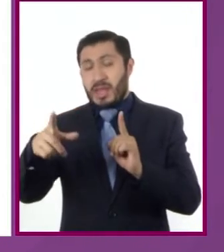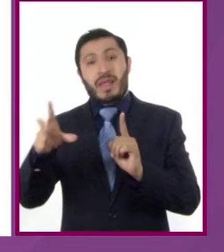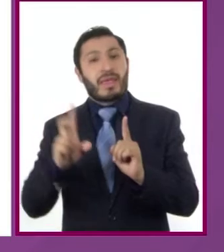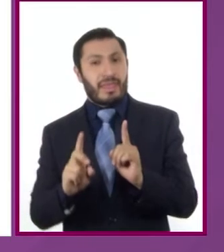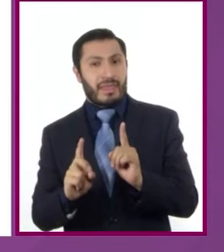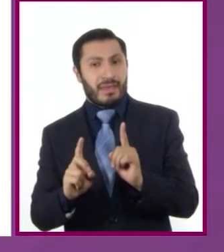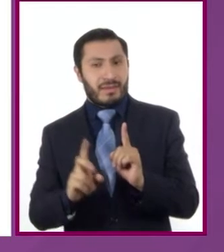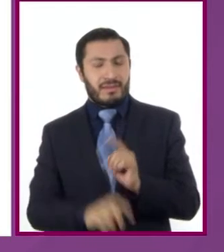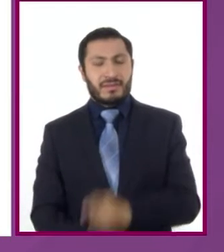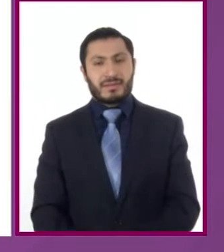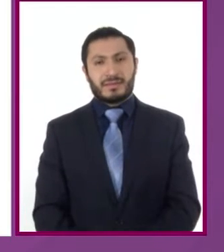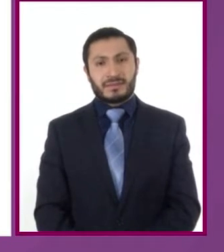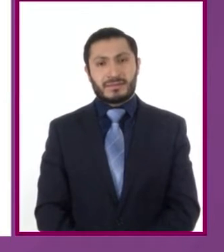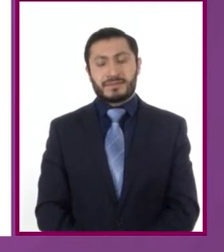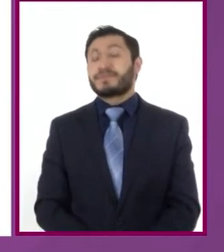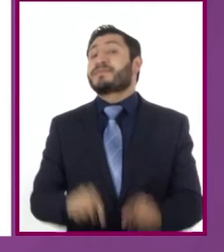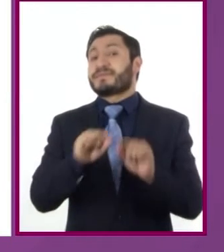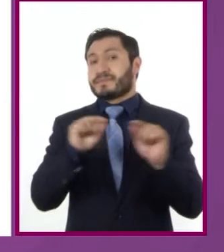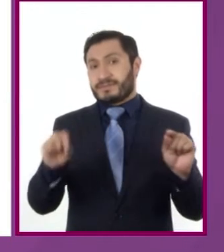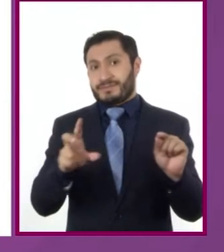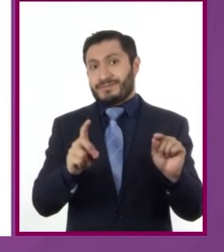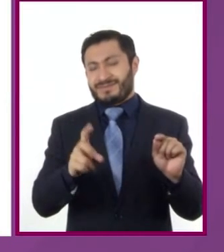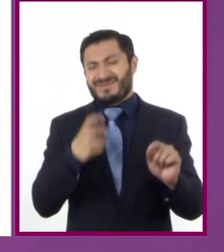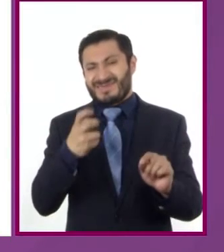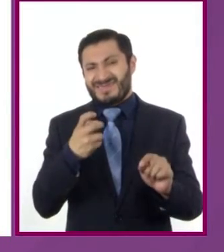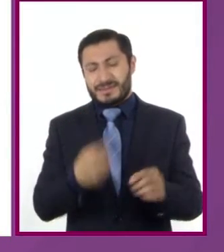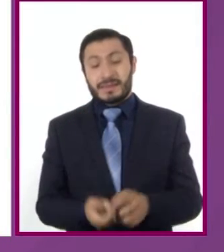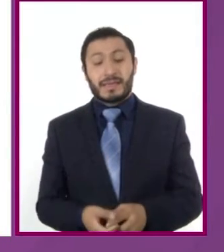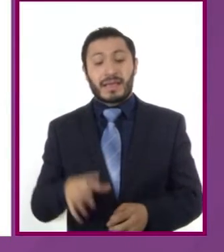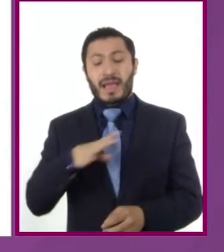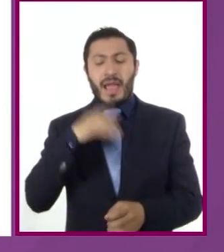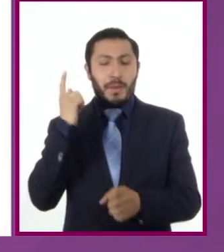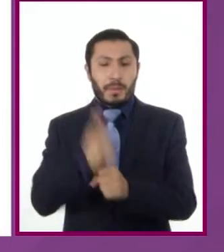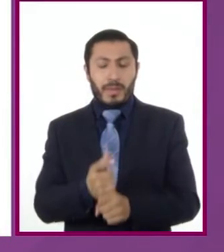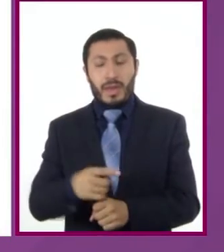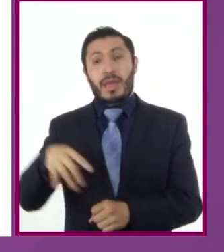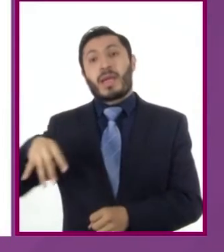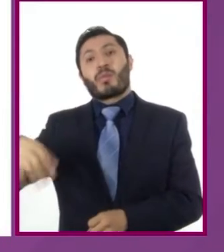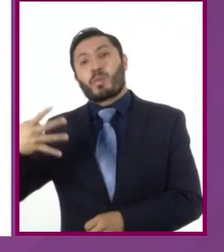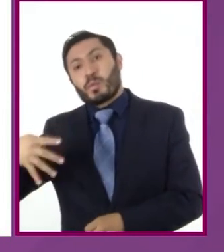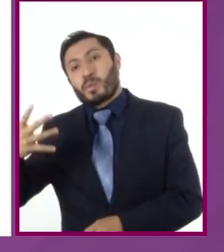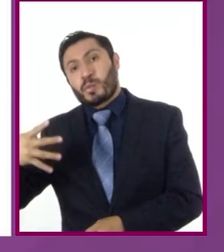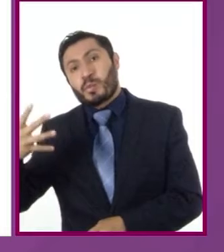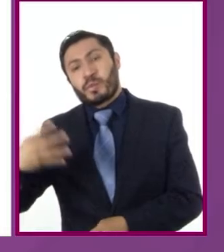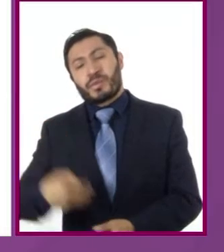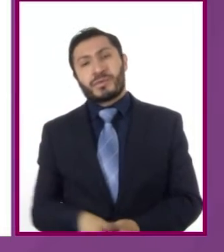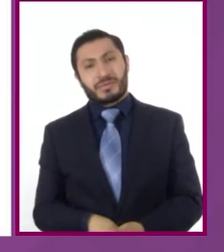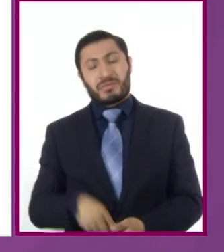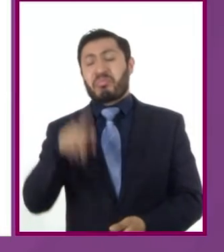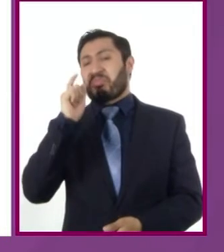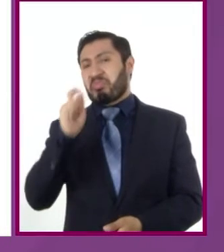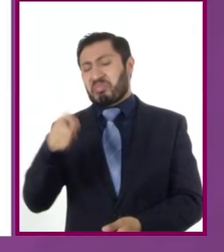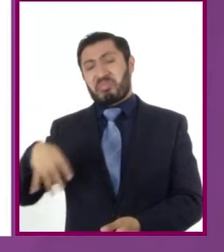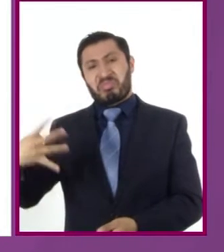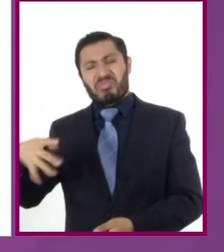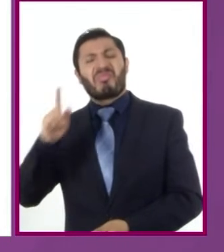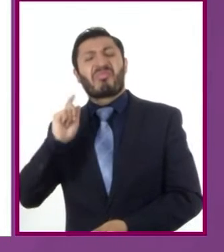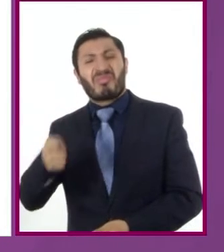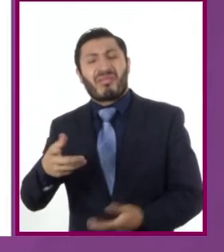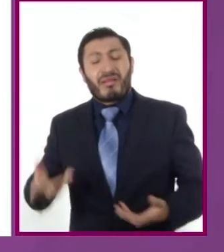30. Dividiendo, obtenemos como cociente 14. ¿Qué significa este